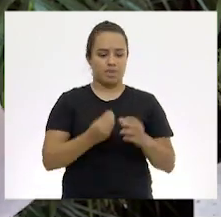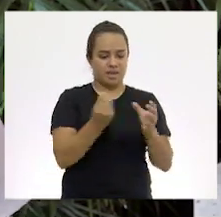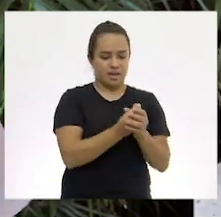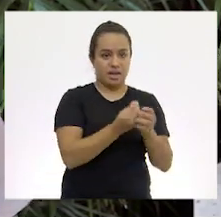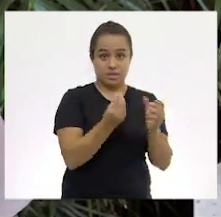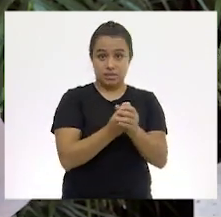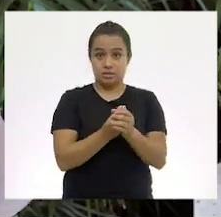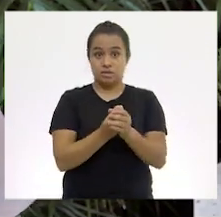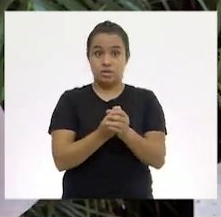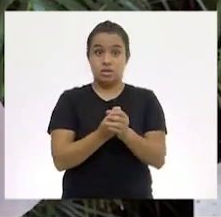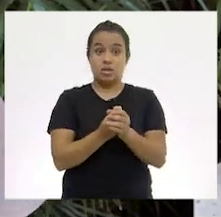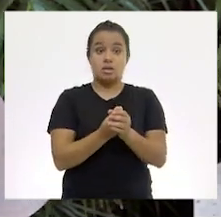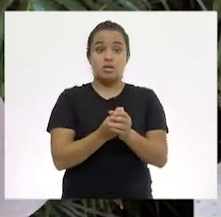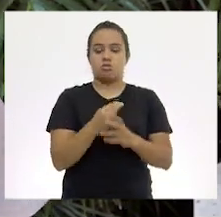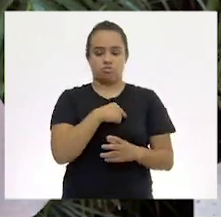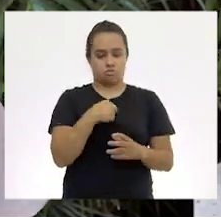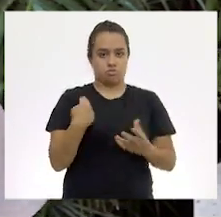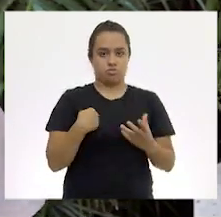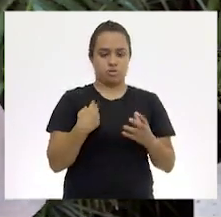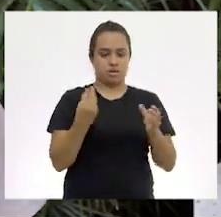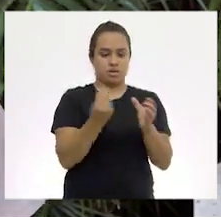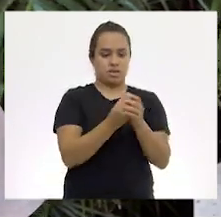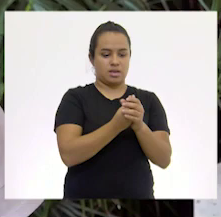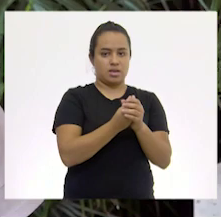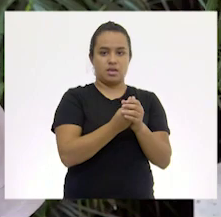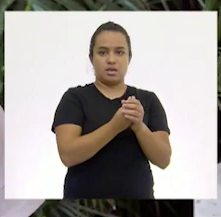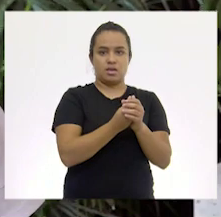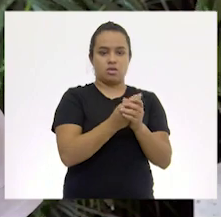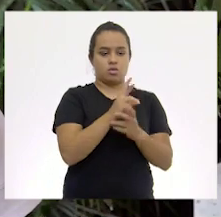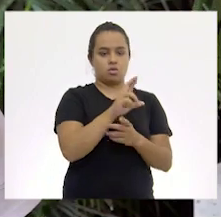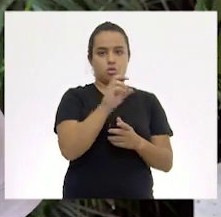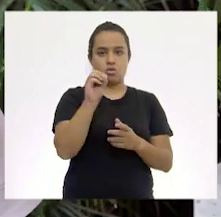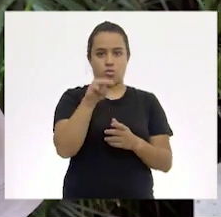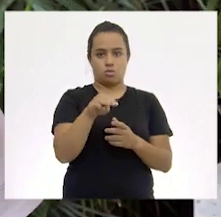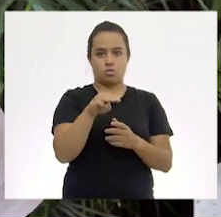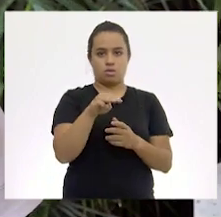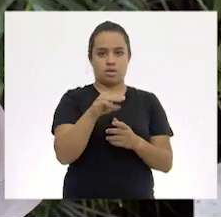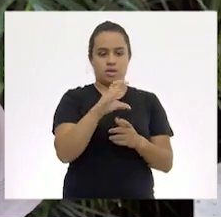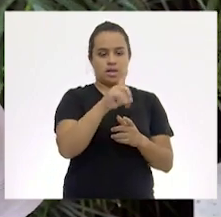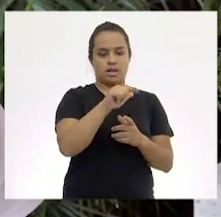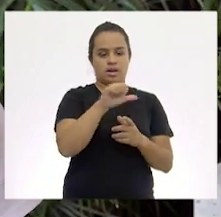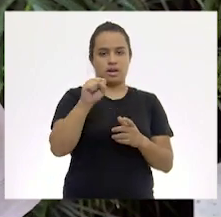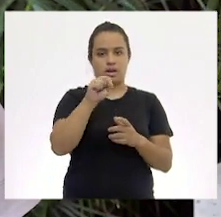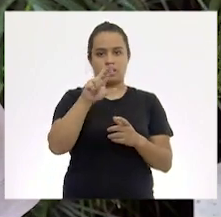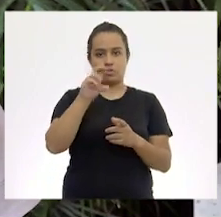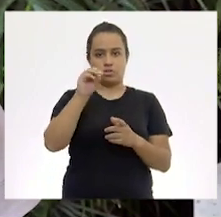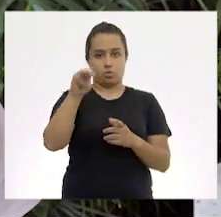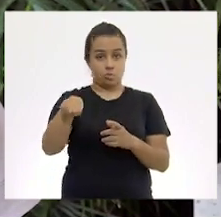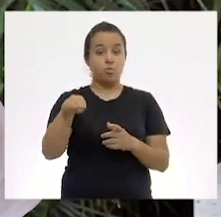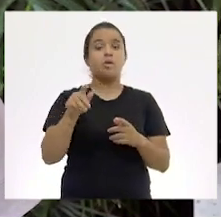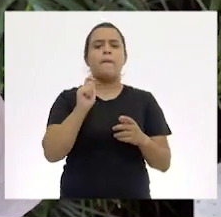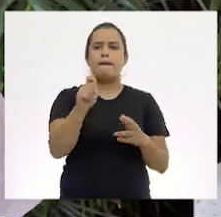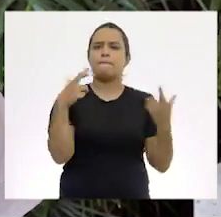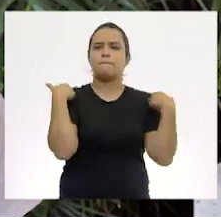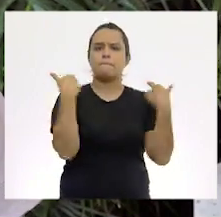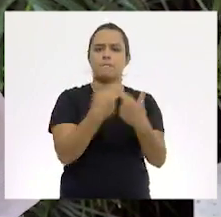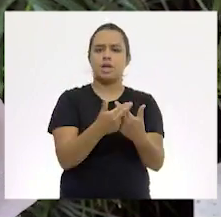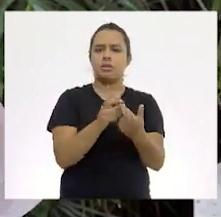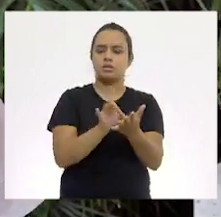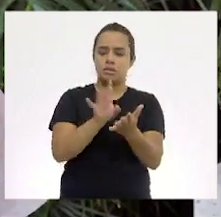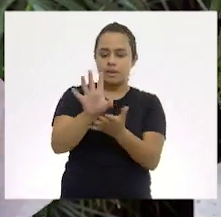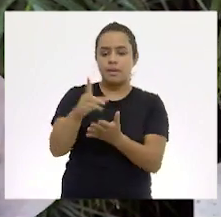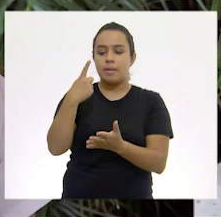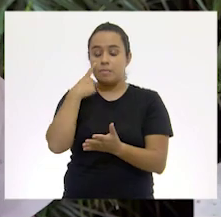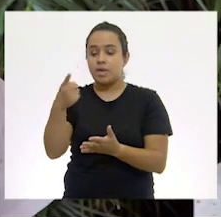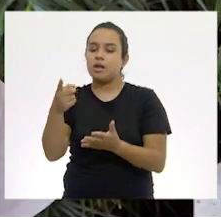Classroom, estamos trabajando por Classroom, es por ahí todos nuestros maestros nos mandan las actividades